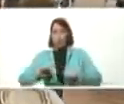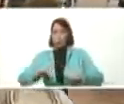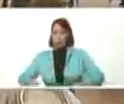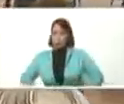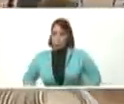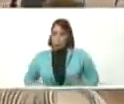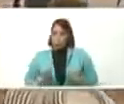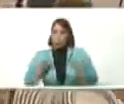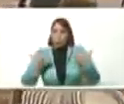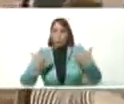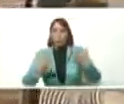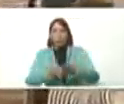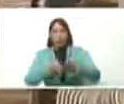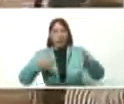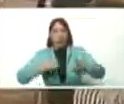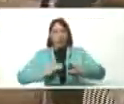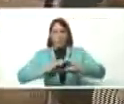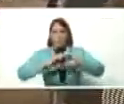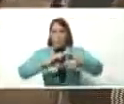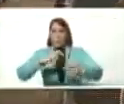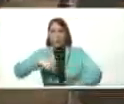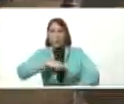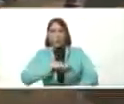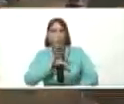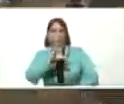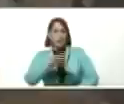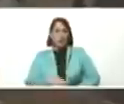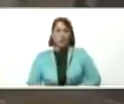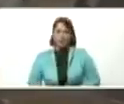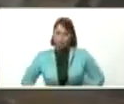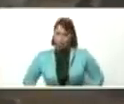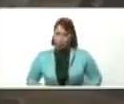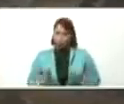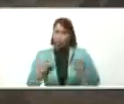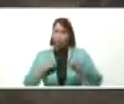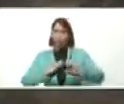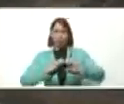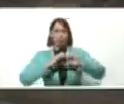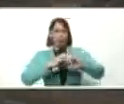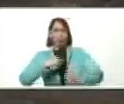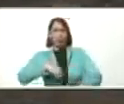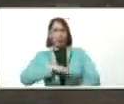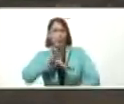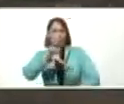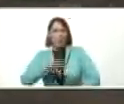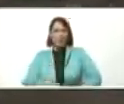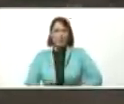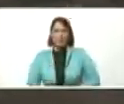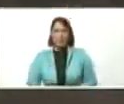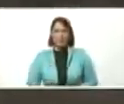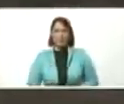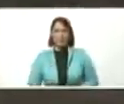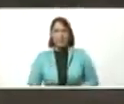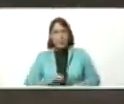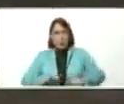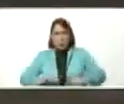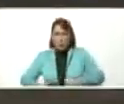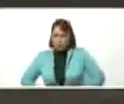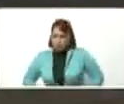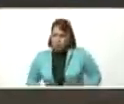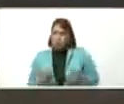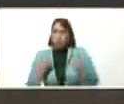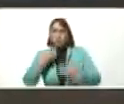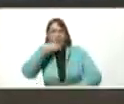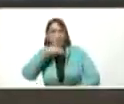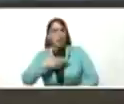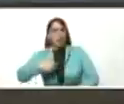amor por nuestro país. Un gran amor por nuestro país. Nos mueve un gran amor por la